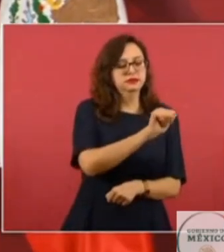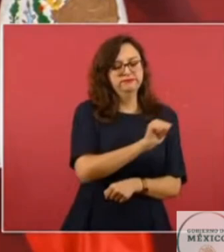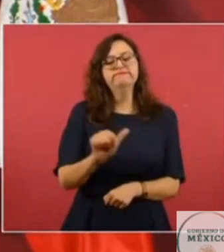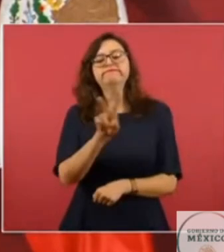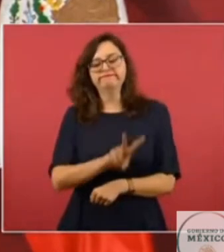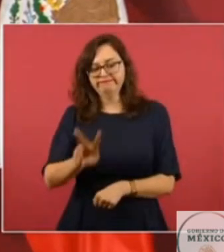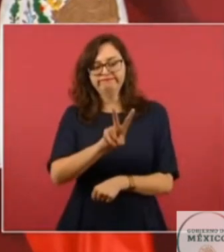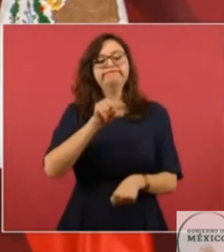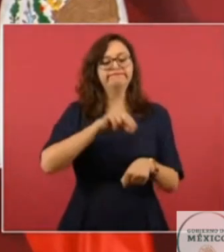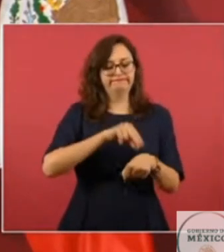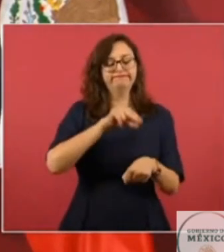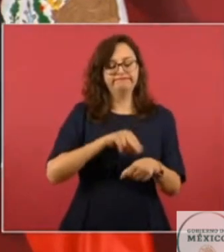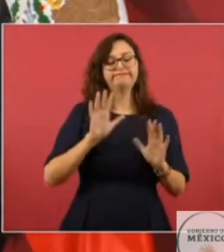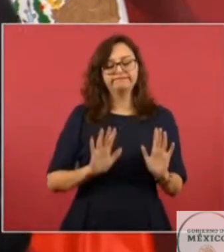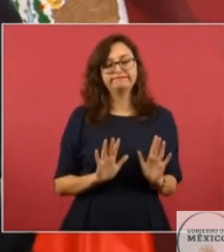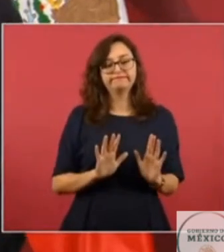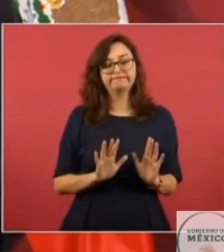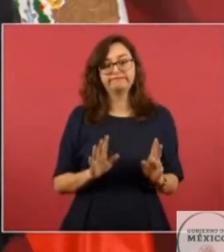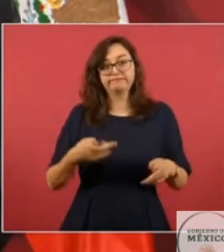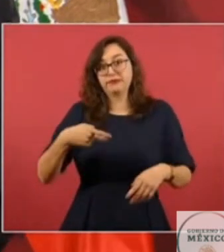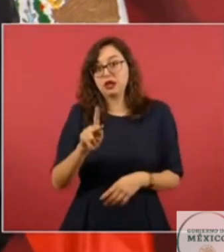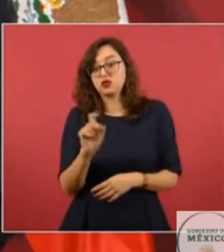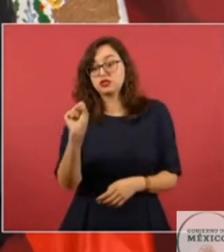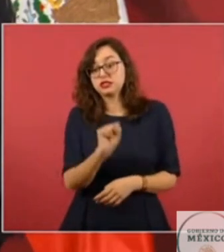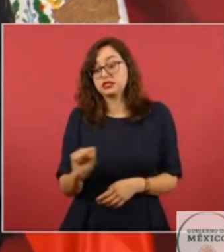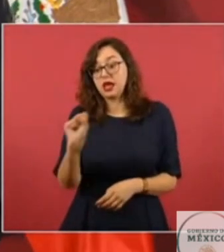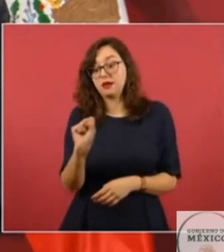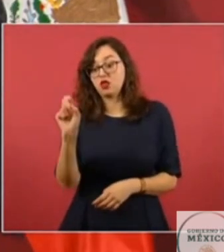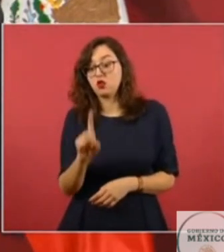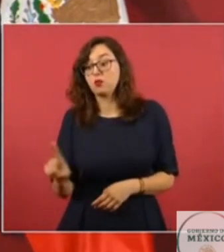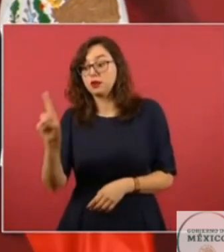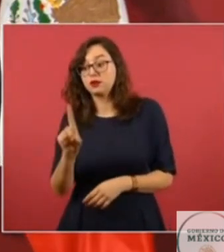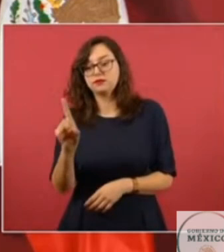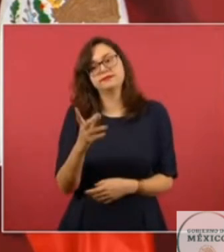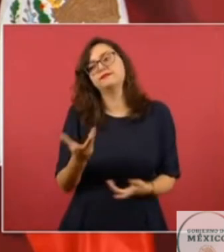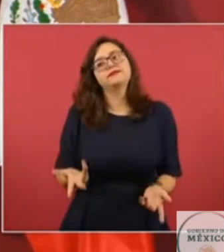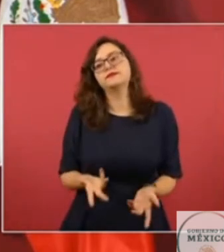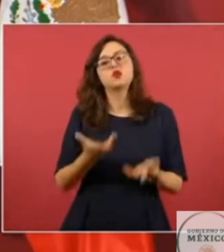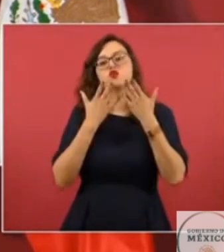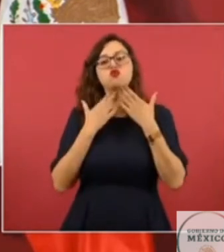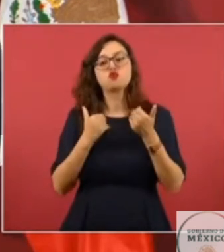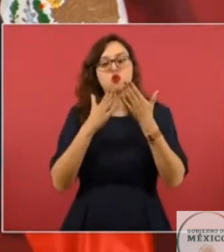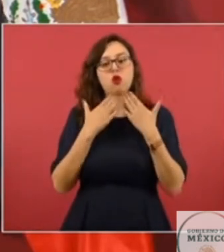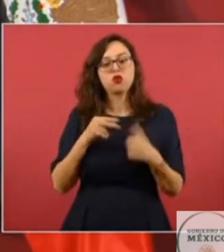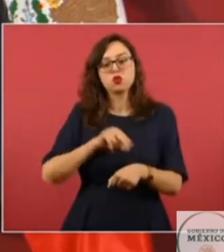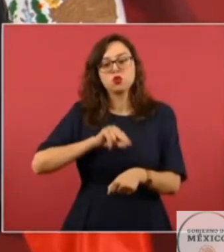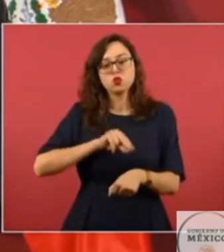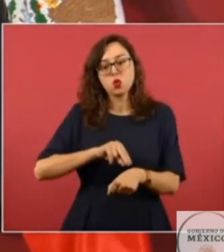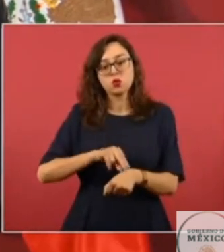No se podía enfermar la gente, no se puede enfermar la gente todavía en sábados y